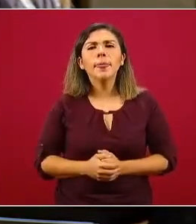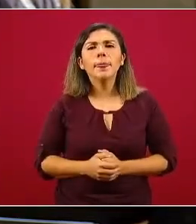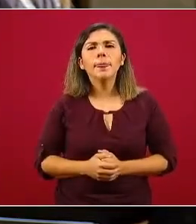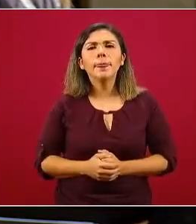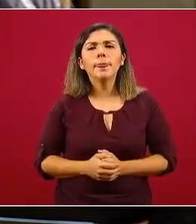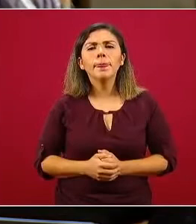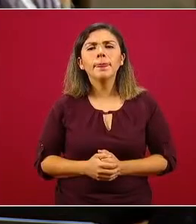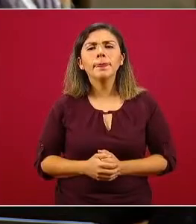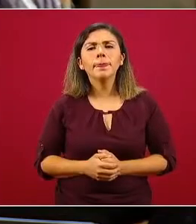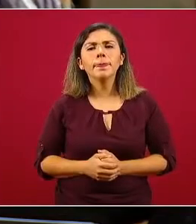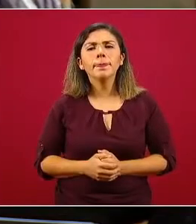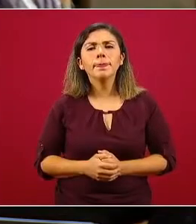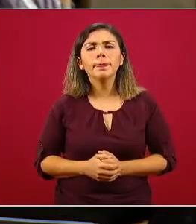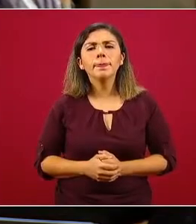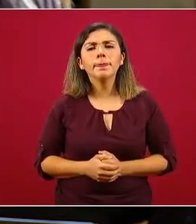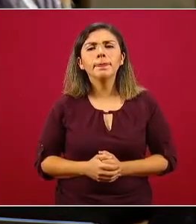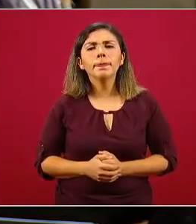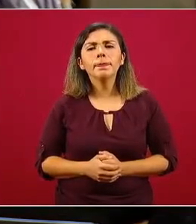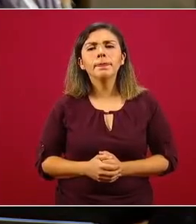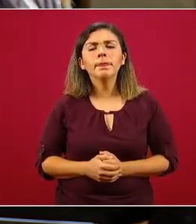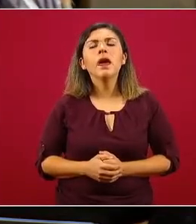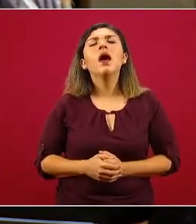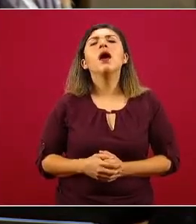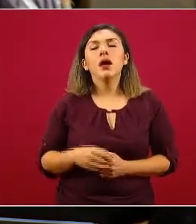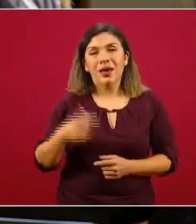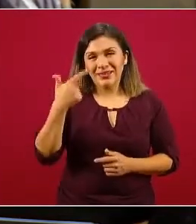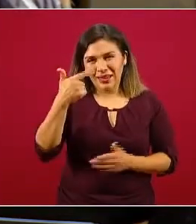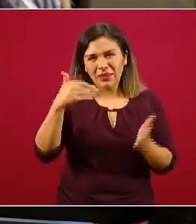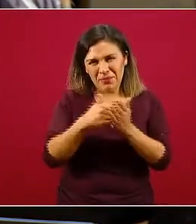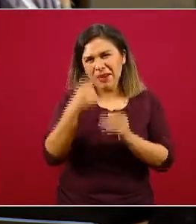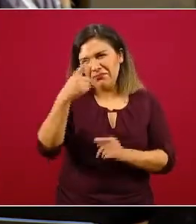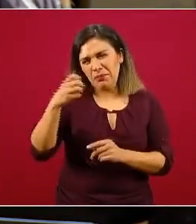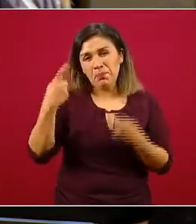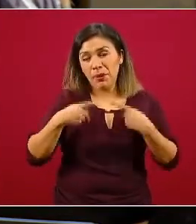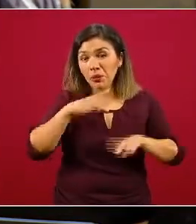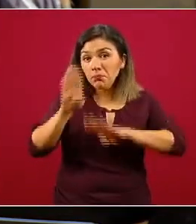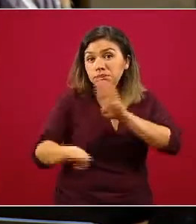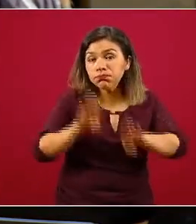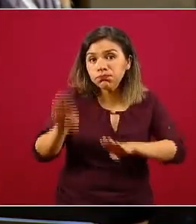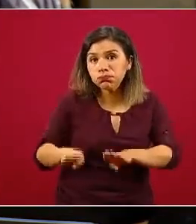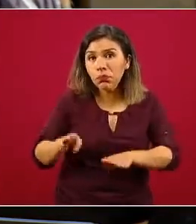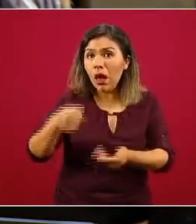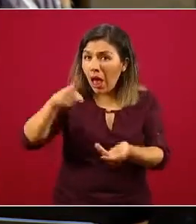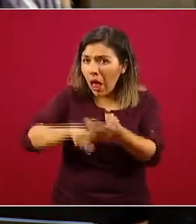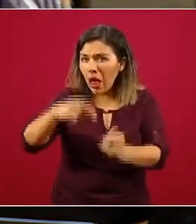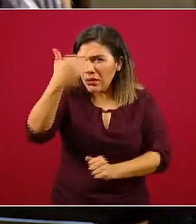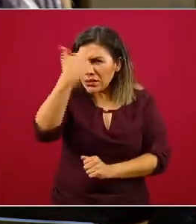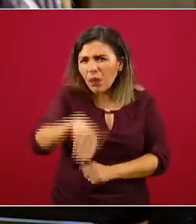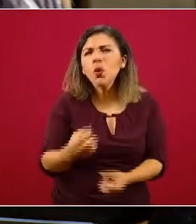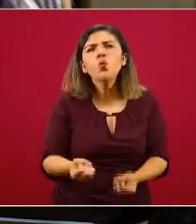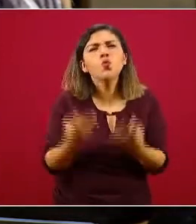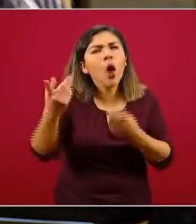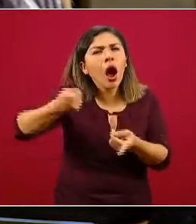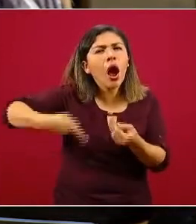comorbilidad, pues con otra enfermedad que haya detonado pues, o sea, que